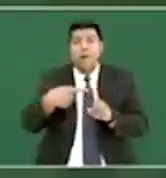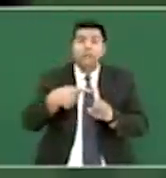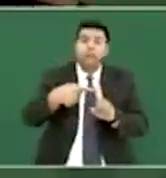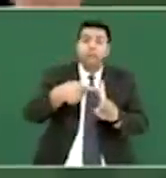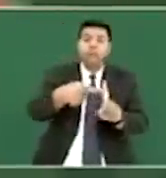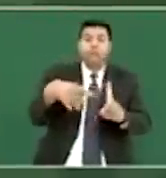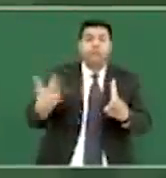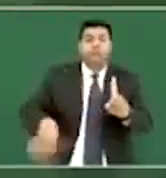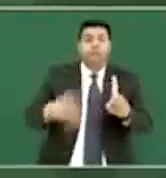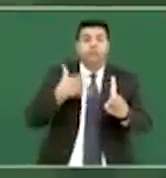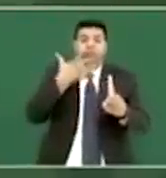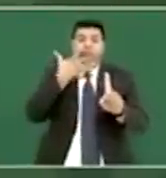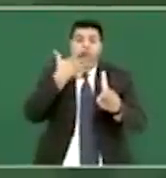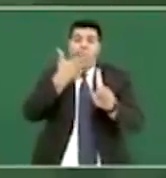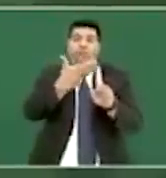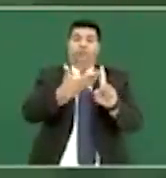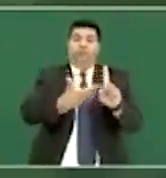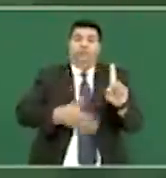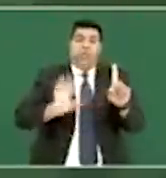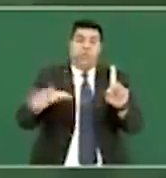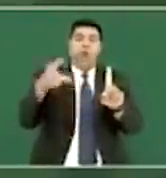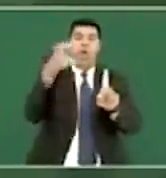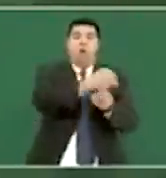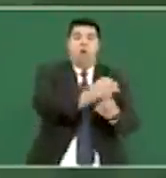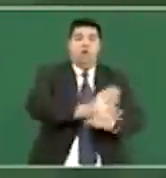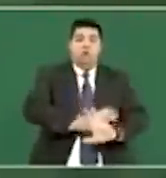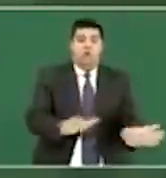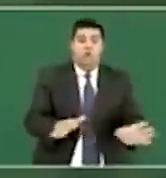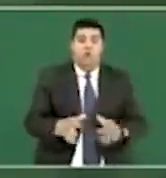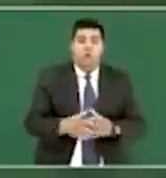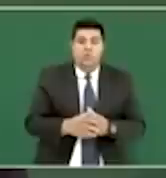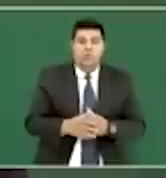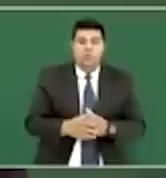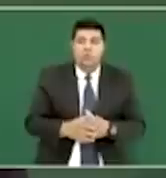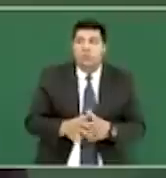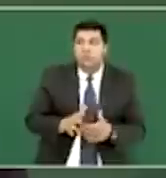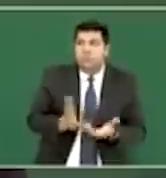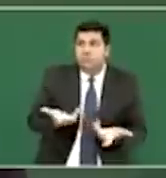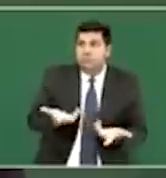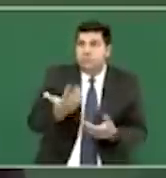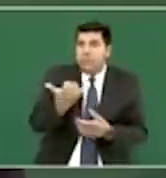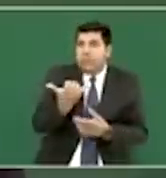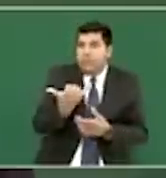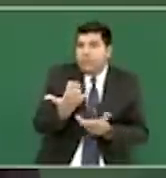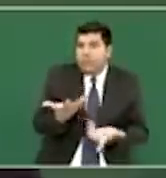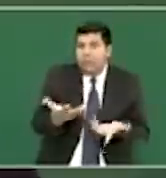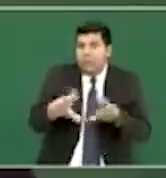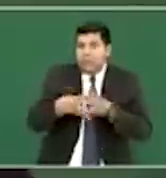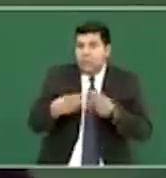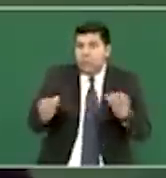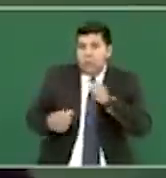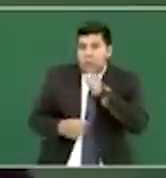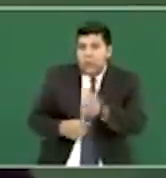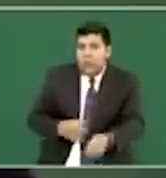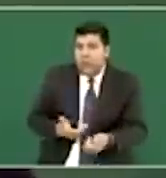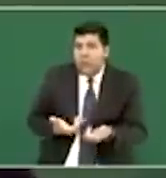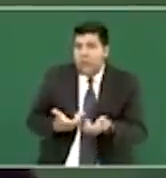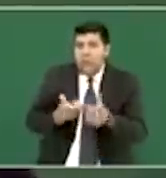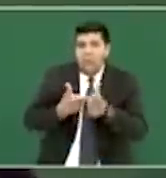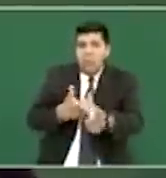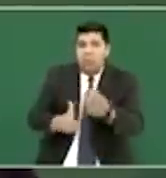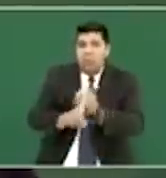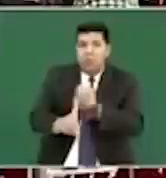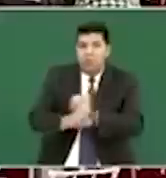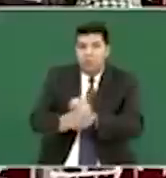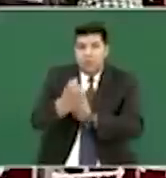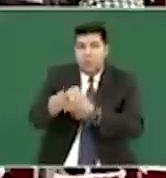un espectáculo? ¿Y qué? ¿Se resolvía con eso? Si seguía